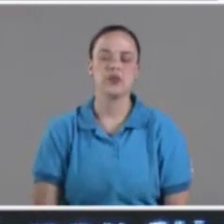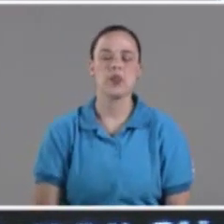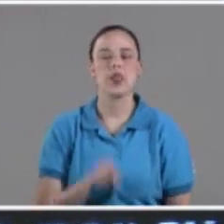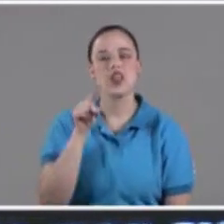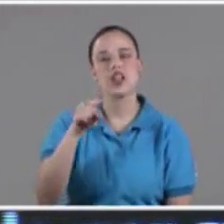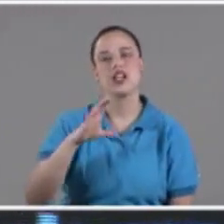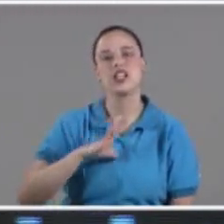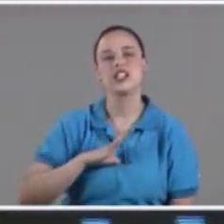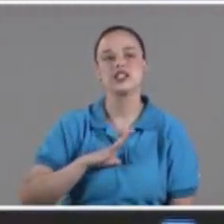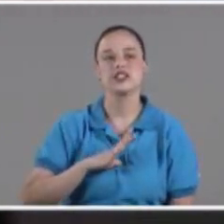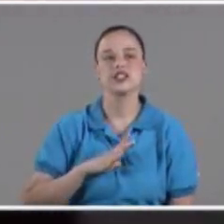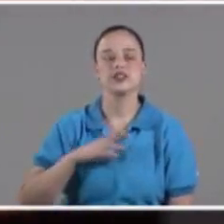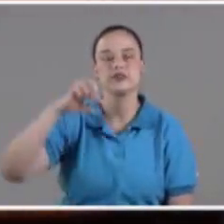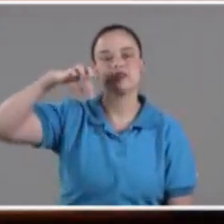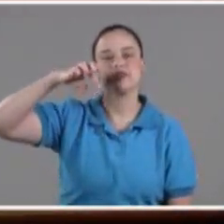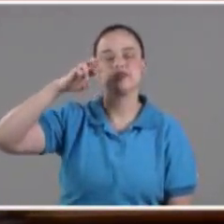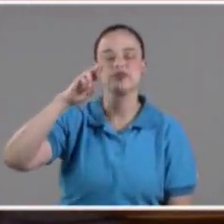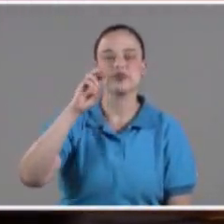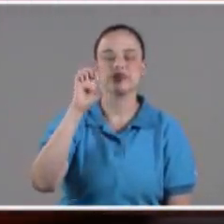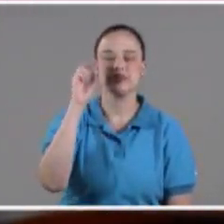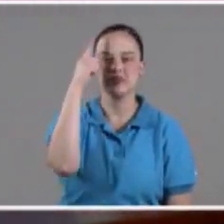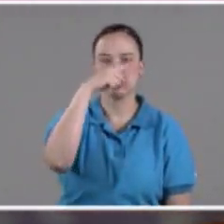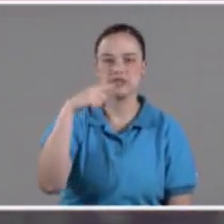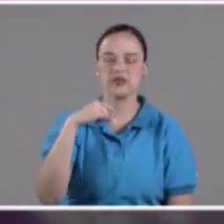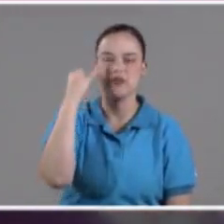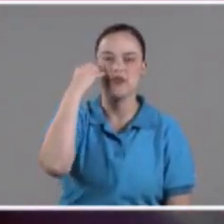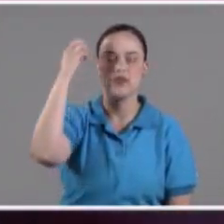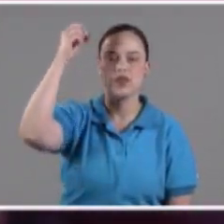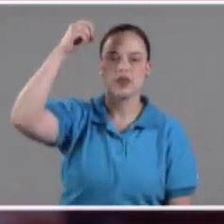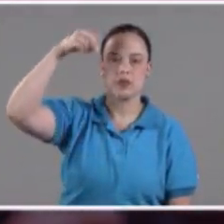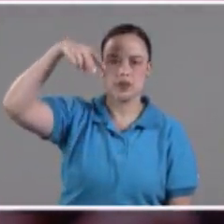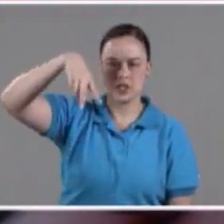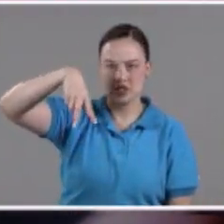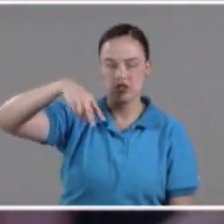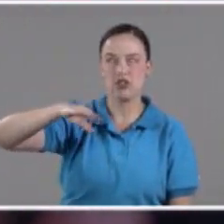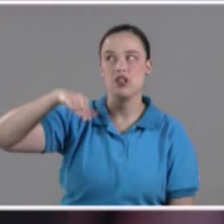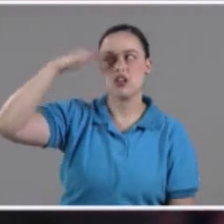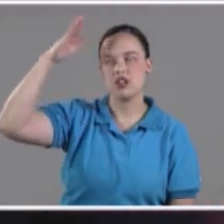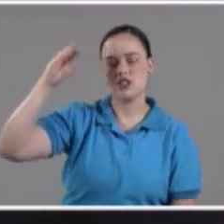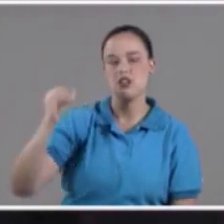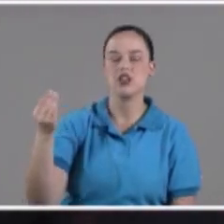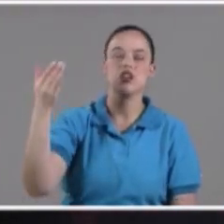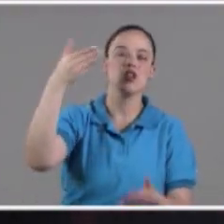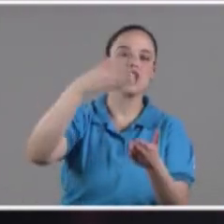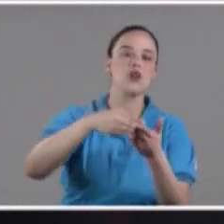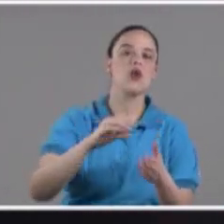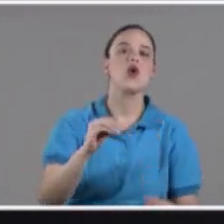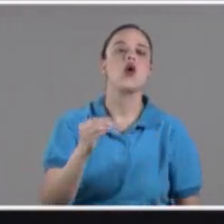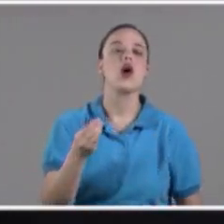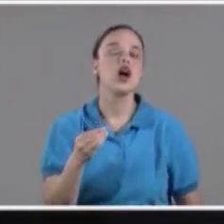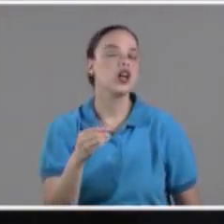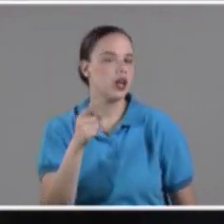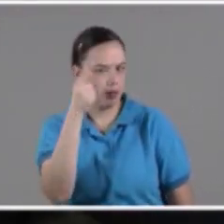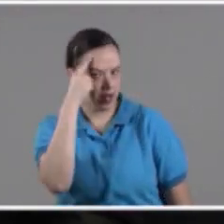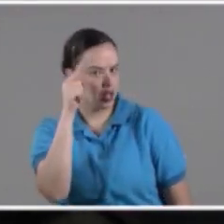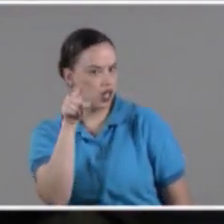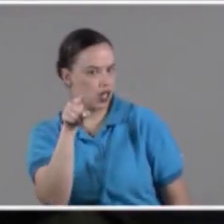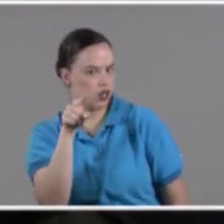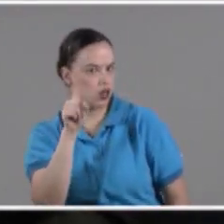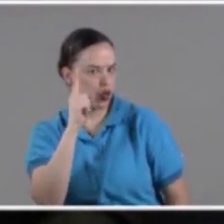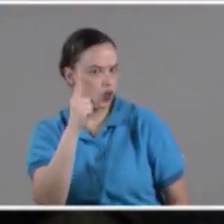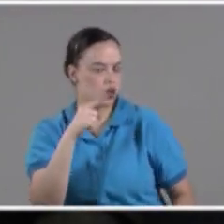usted tiene la presión alta Y quién lo llevó a que concluyeran en eso un